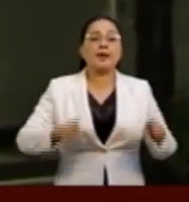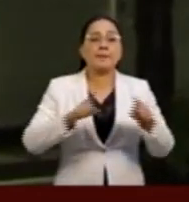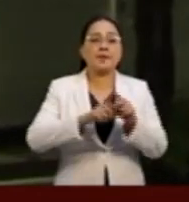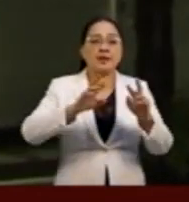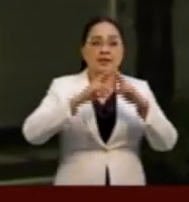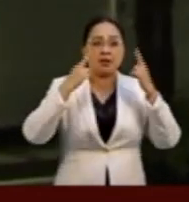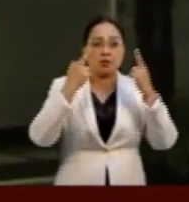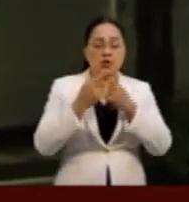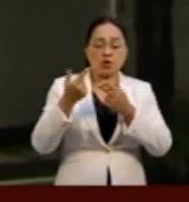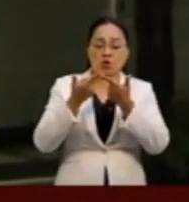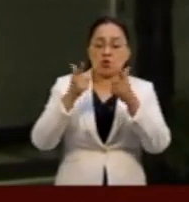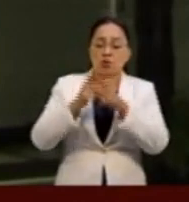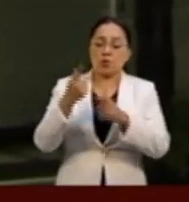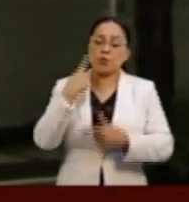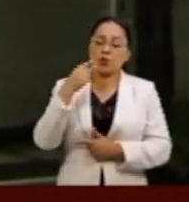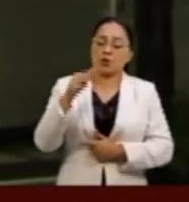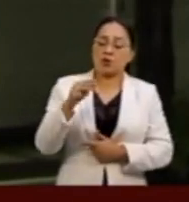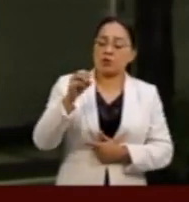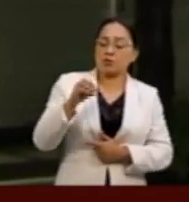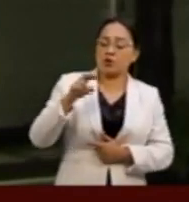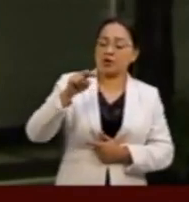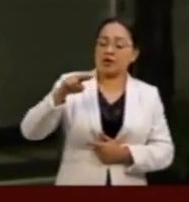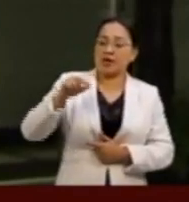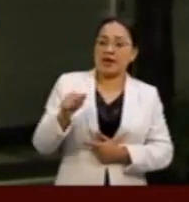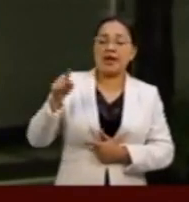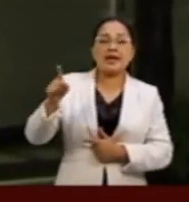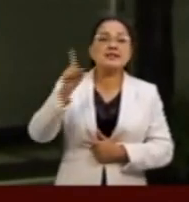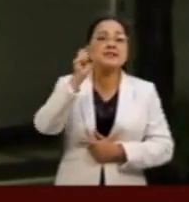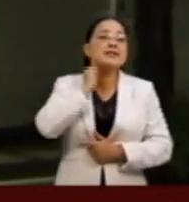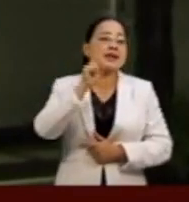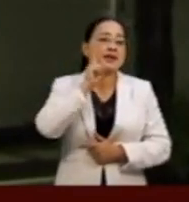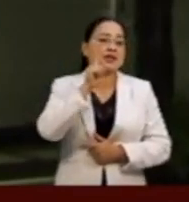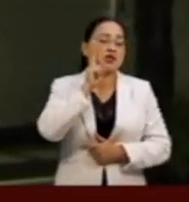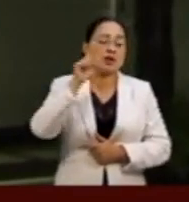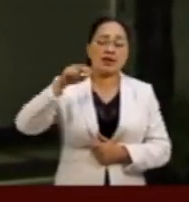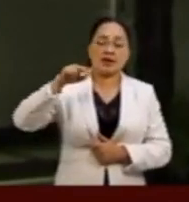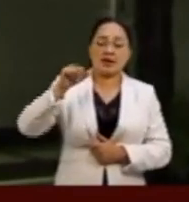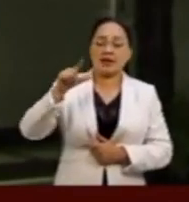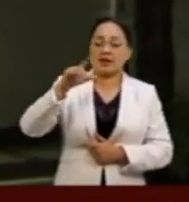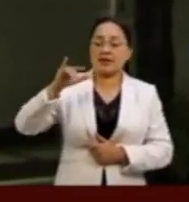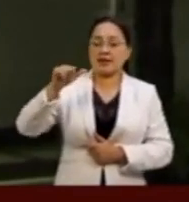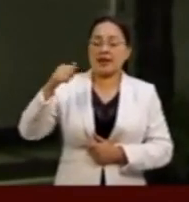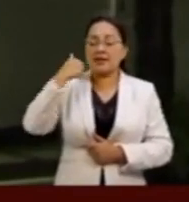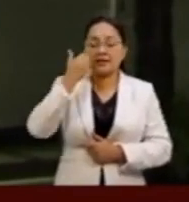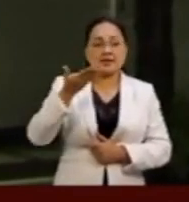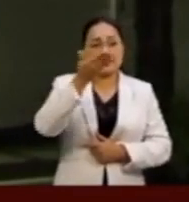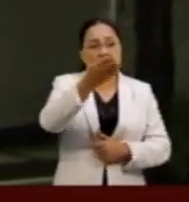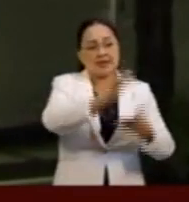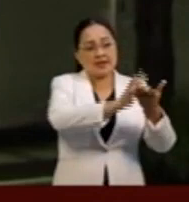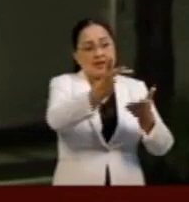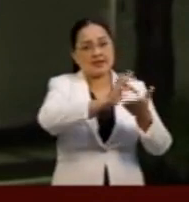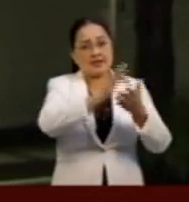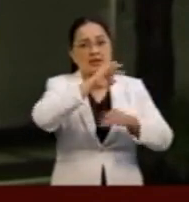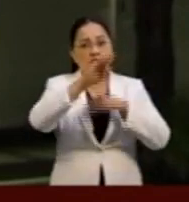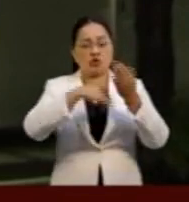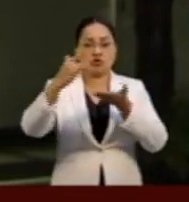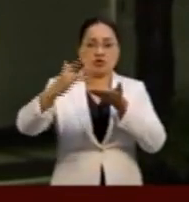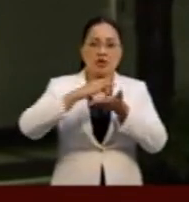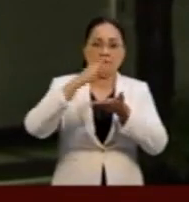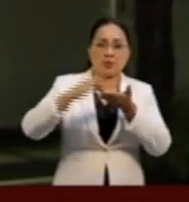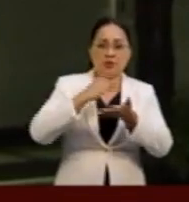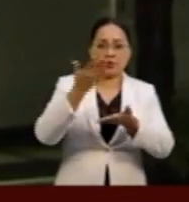plenaria del grupo parlamentario de Morena, la propia senadora Ana Lilia Rivera agradeció el respaldo de sus